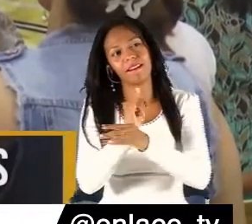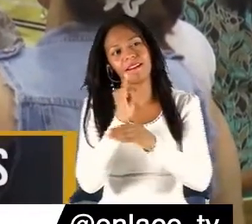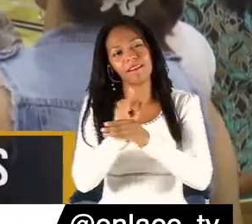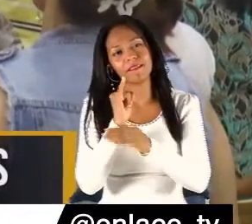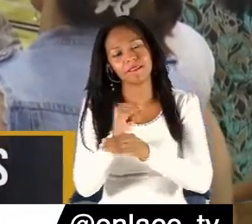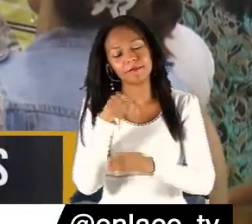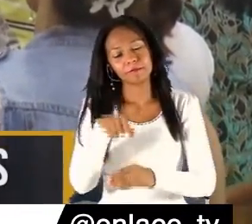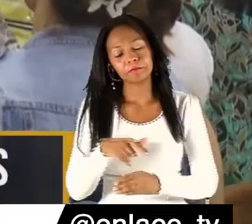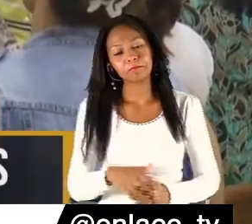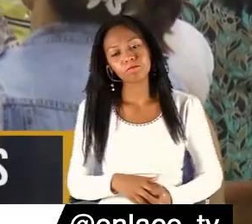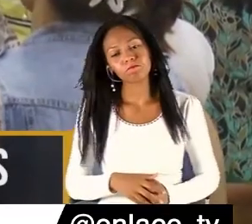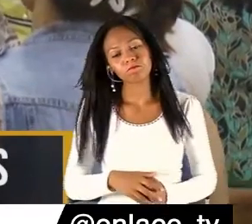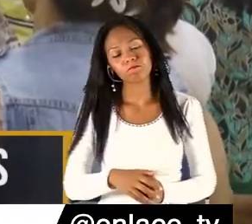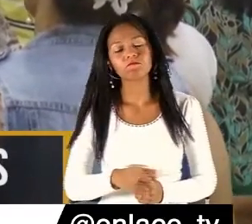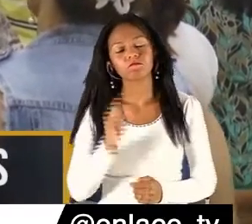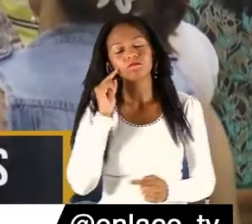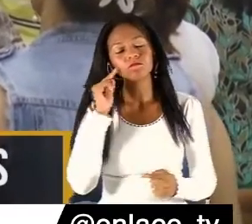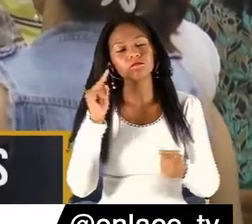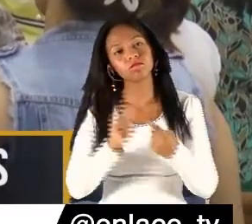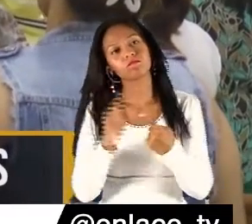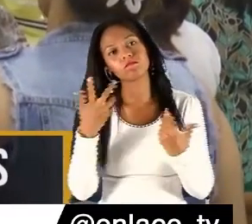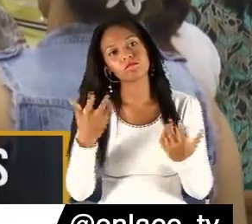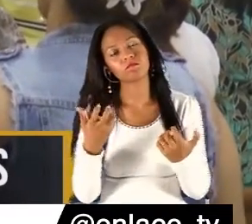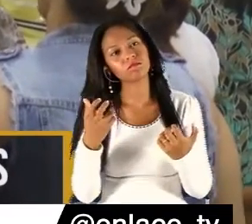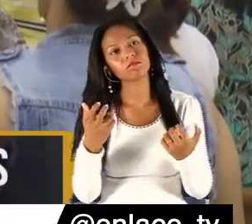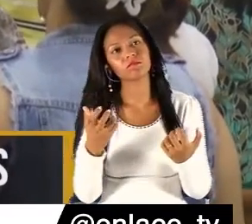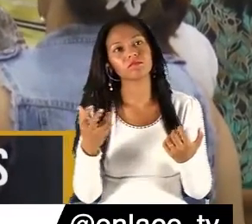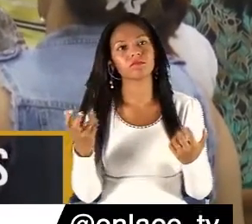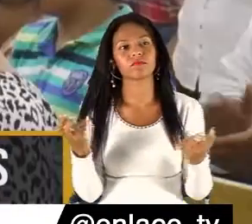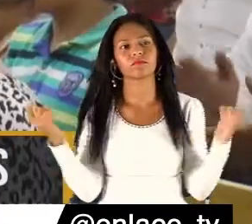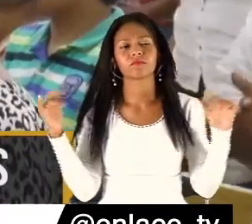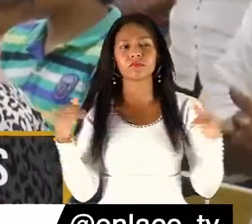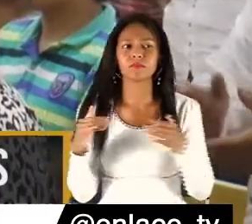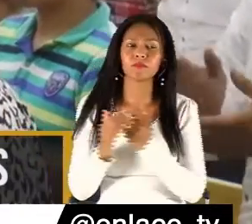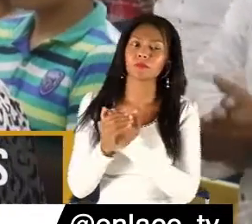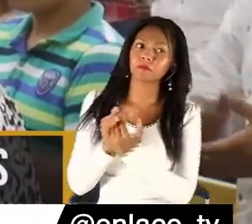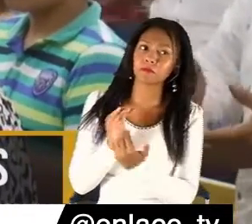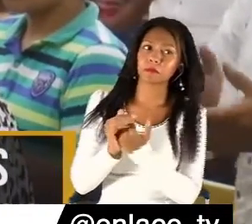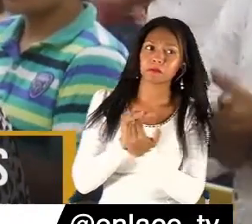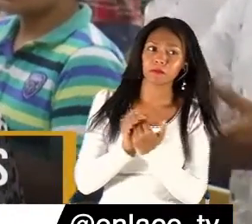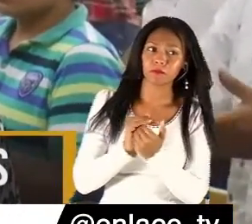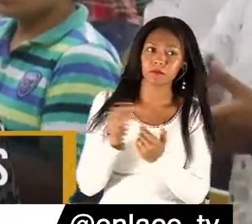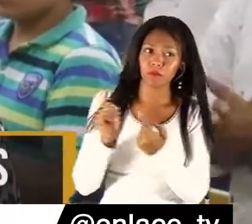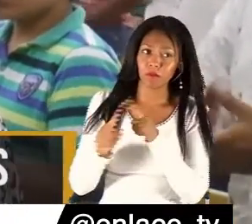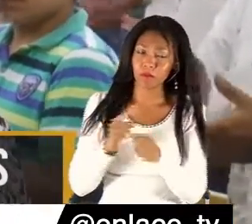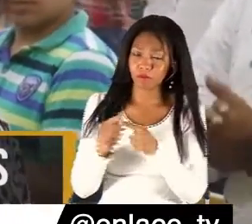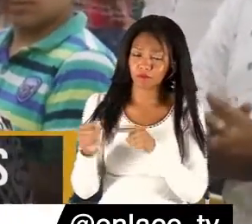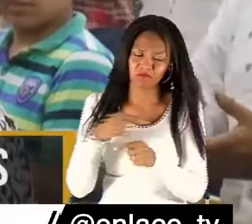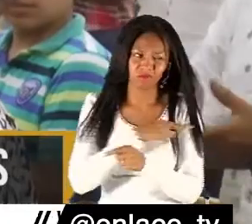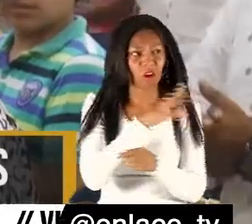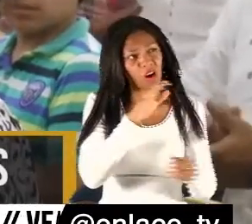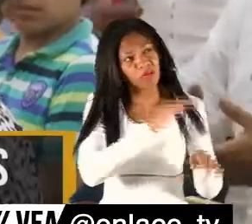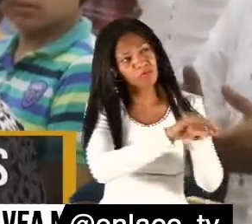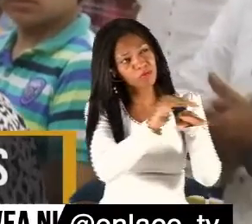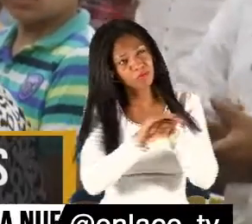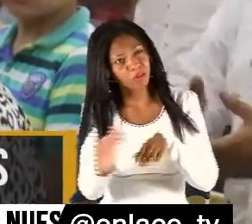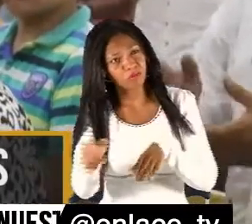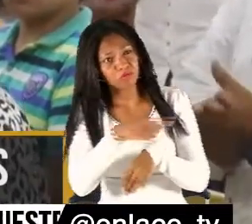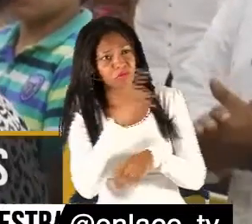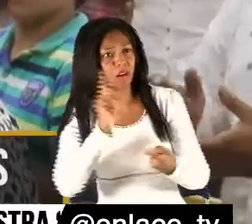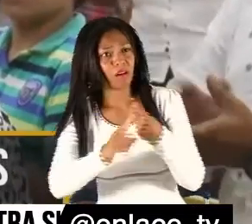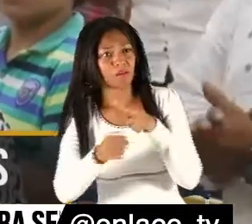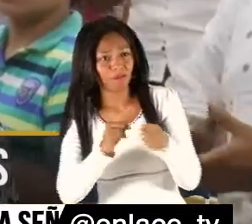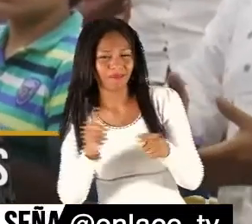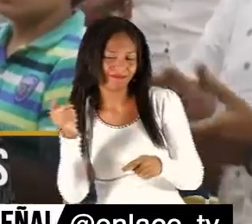Versalles porque queremos asistir a todas las invitaciones que nos han hecho los amigos de Carlos Andrés, los compañeros de Carlos